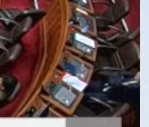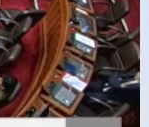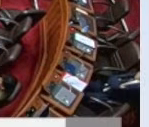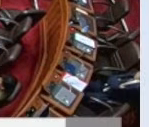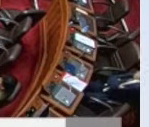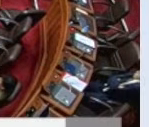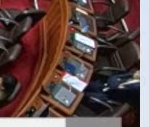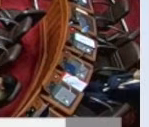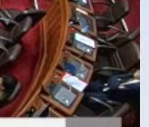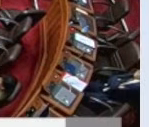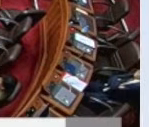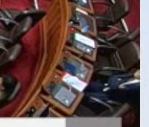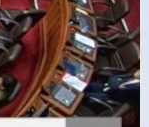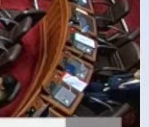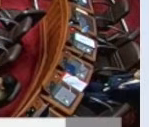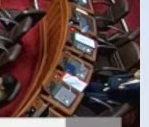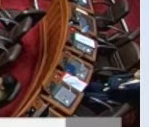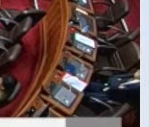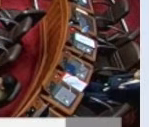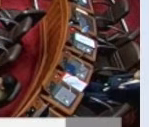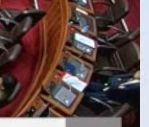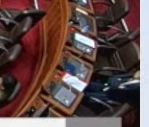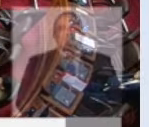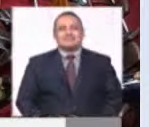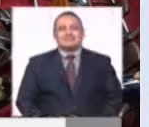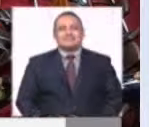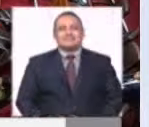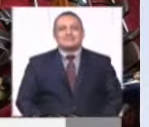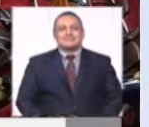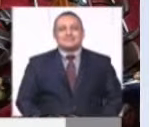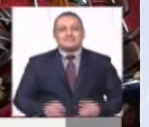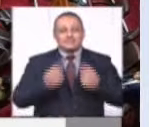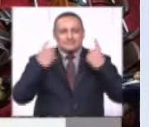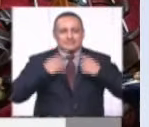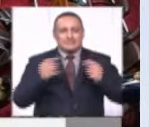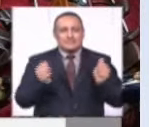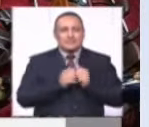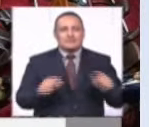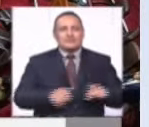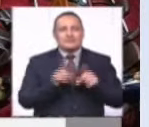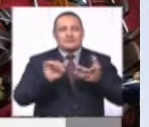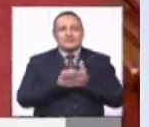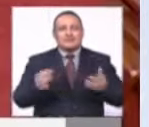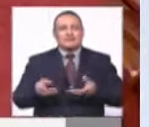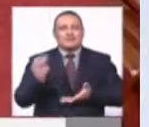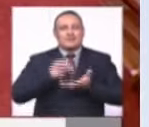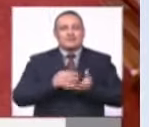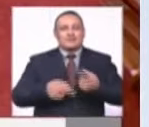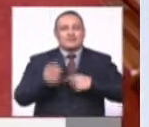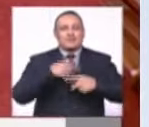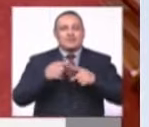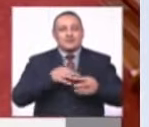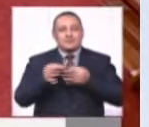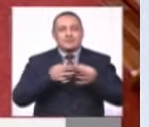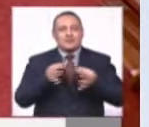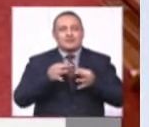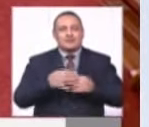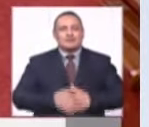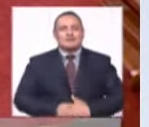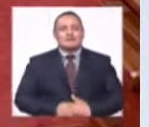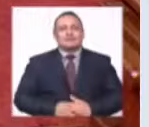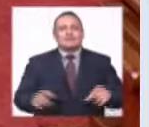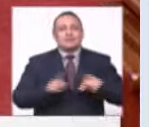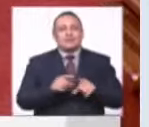Gracias por la oportunidad de estar al frente de un ministerio muy difícil, que ustedes repetidamente lo dicen, por